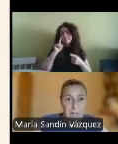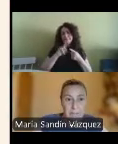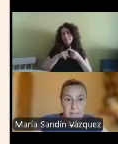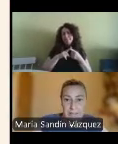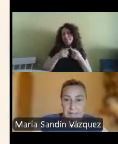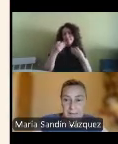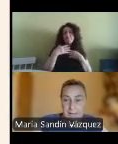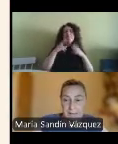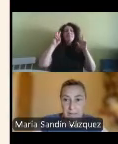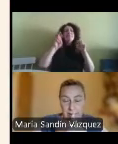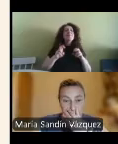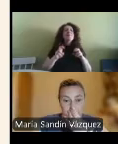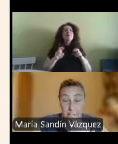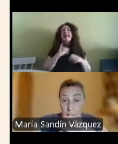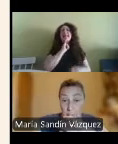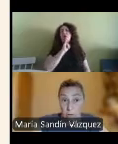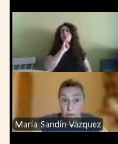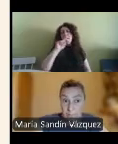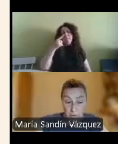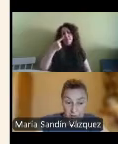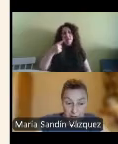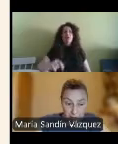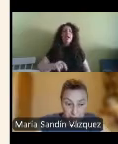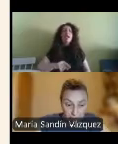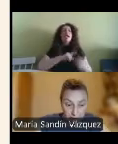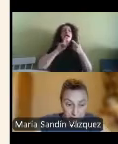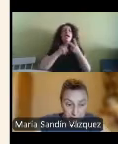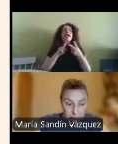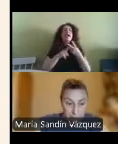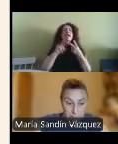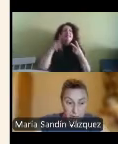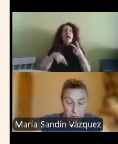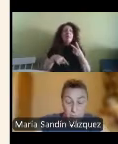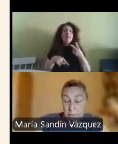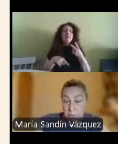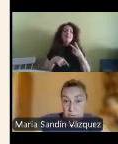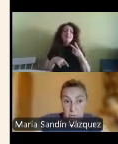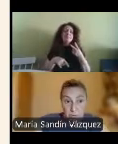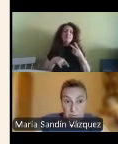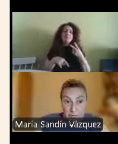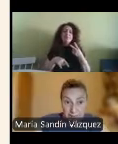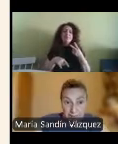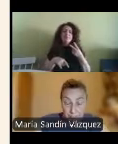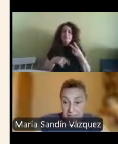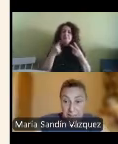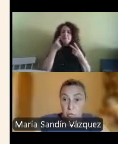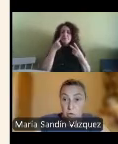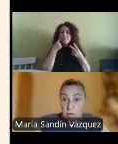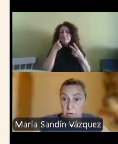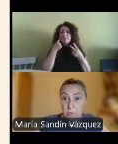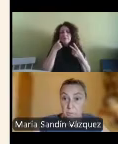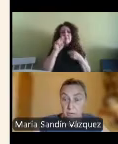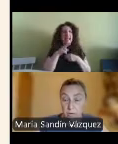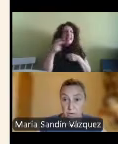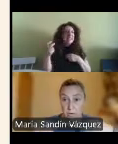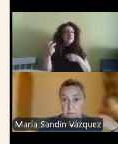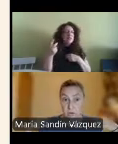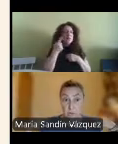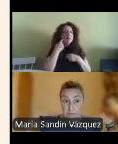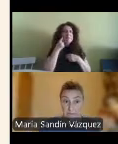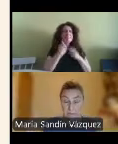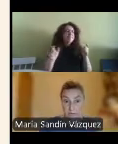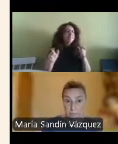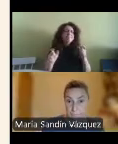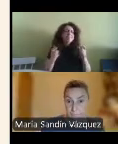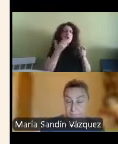salido, el tema de la barrera. Luego también lo que es un resultado clave es que hay mucho